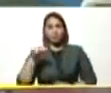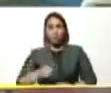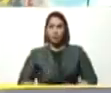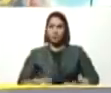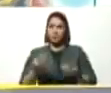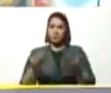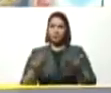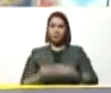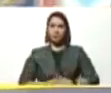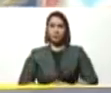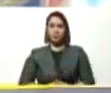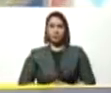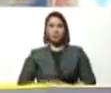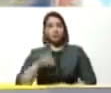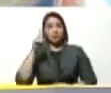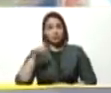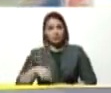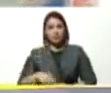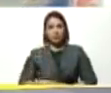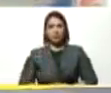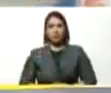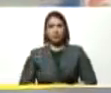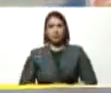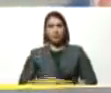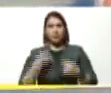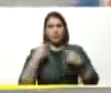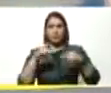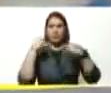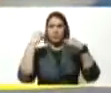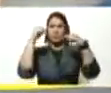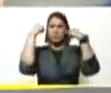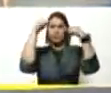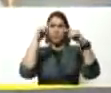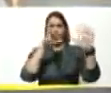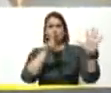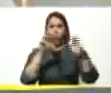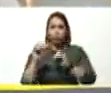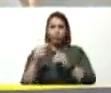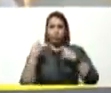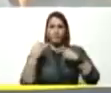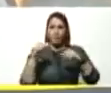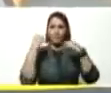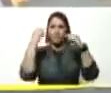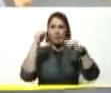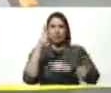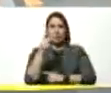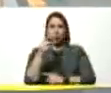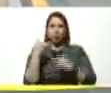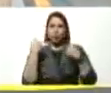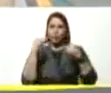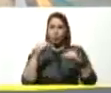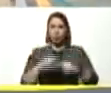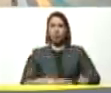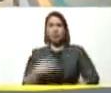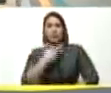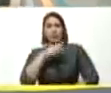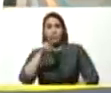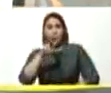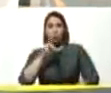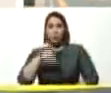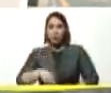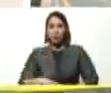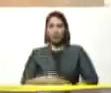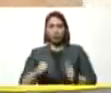recibir también parte de estos apartamentos. 80 apartamentos, en una segunda fase, 32.